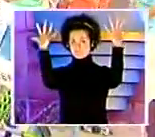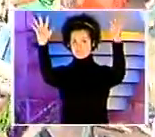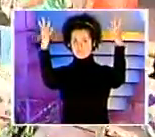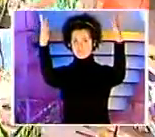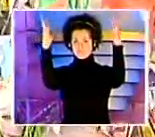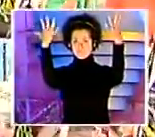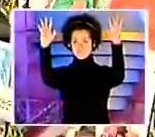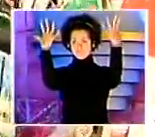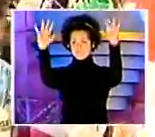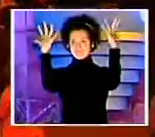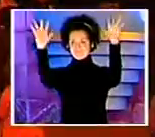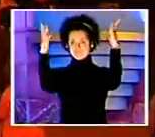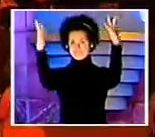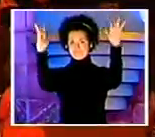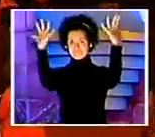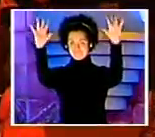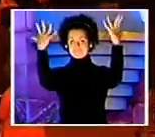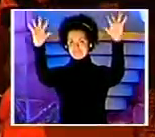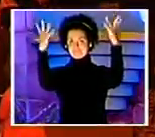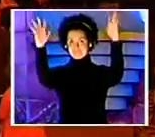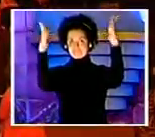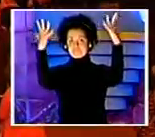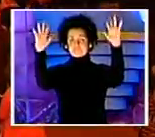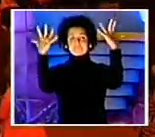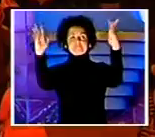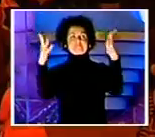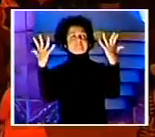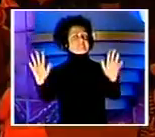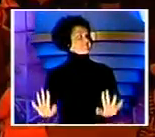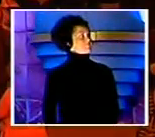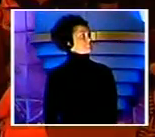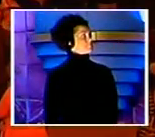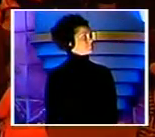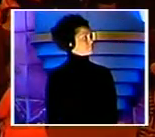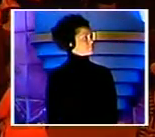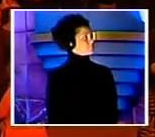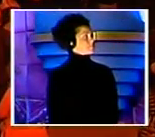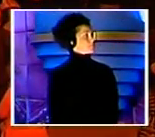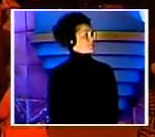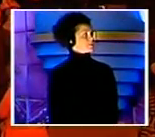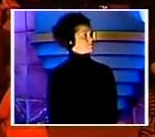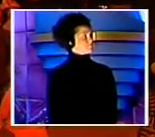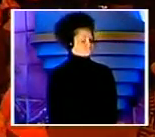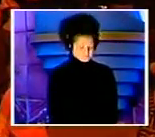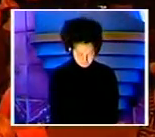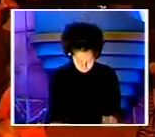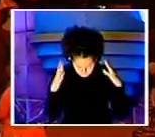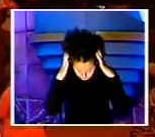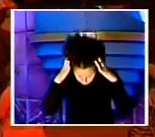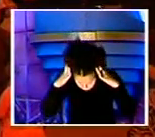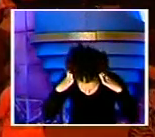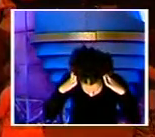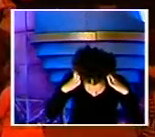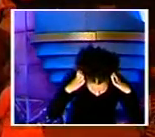Pues esta ha sido la primera canción de la murga Las Crazy Trotas, que han dado un repaso a muchos aspectos, Víctor, de la política nacional, sobre todo